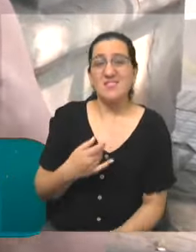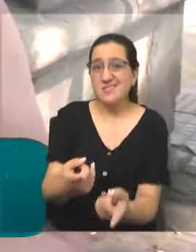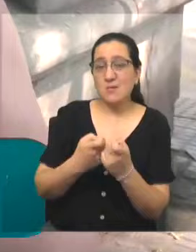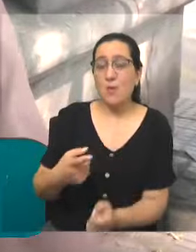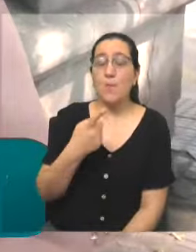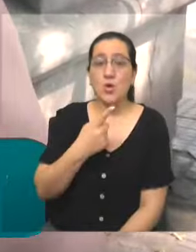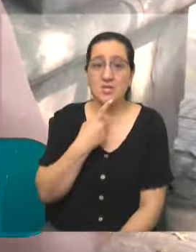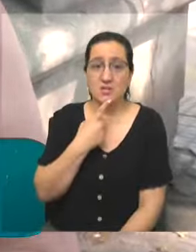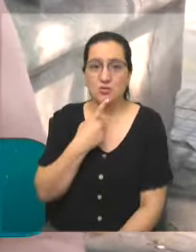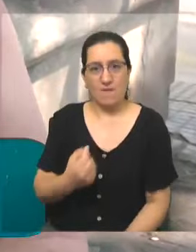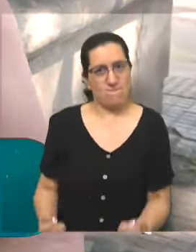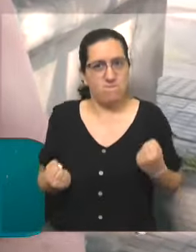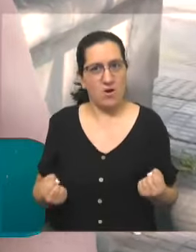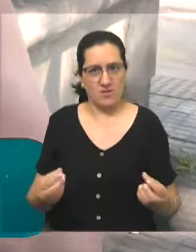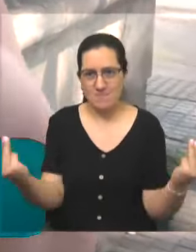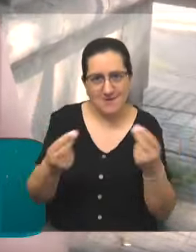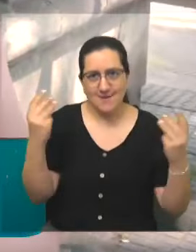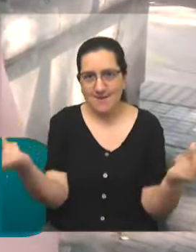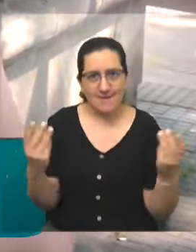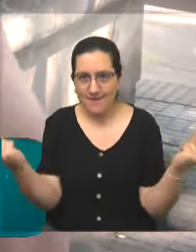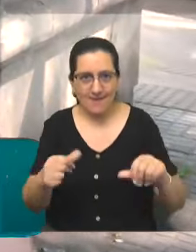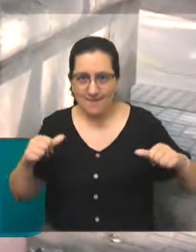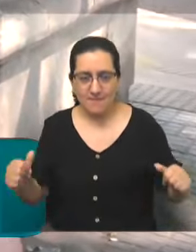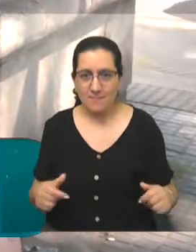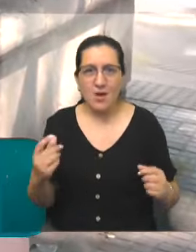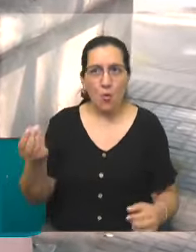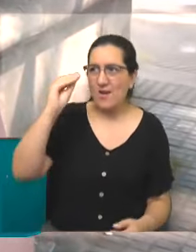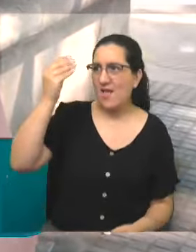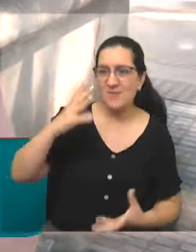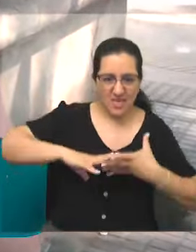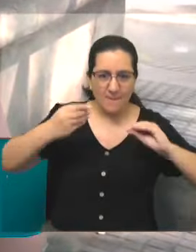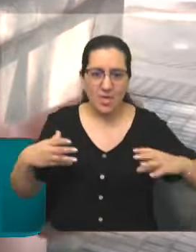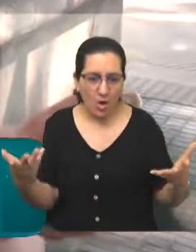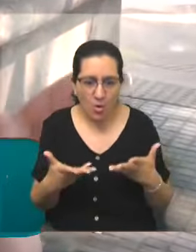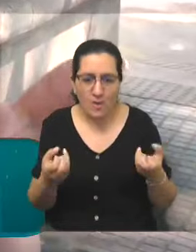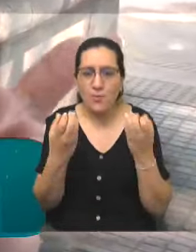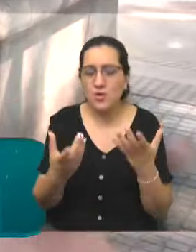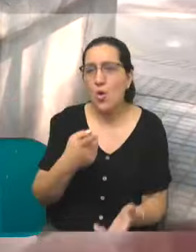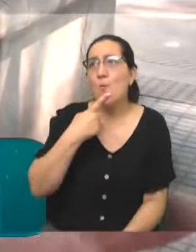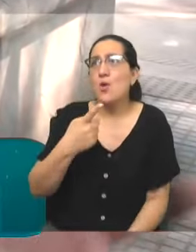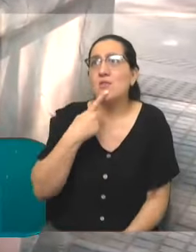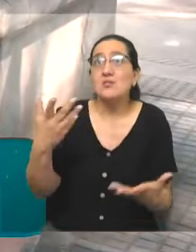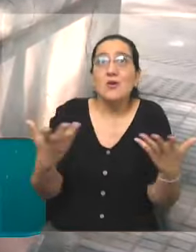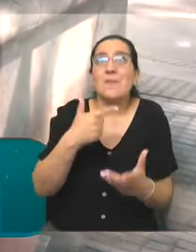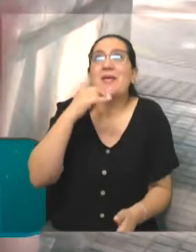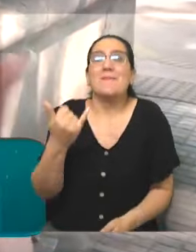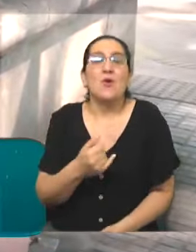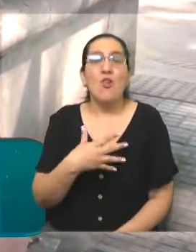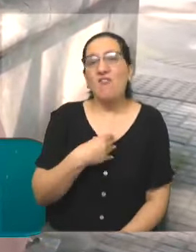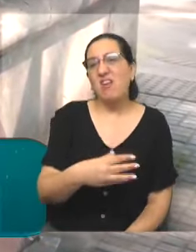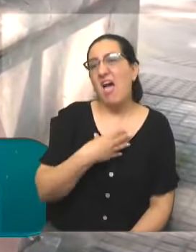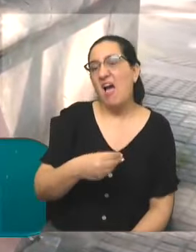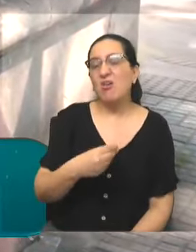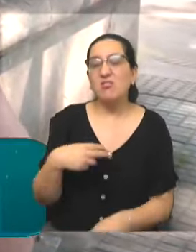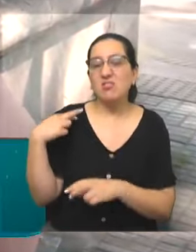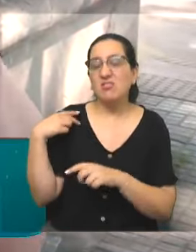políticos más activos, más juvenil, más ayornado. Porque los políticos ahora, por ejemplo, Blanco, y eso es